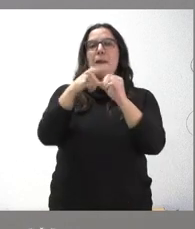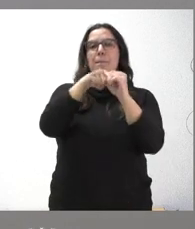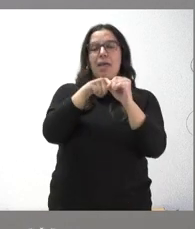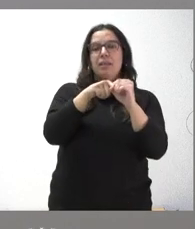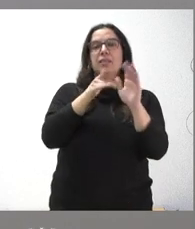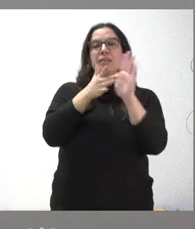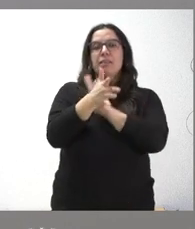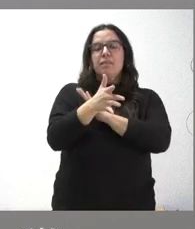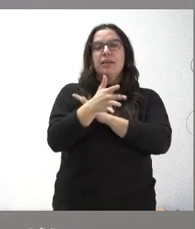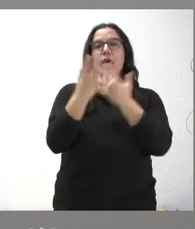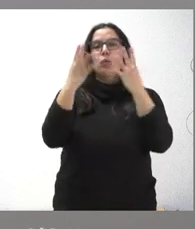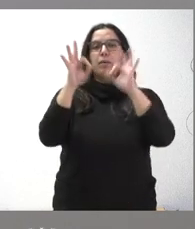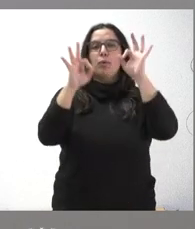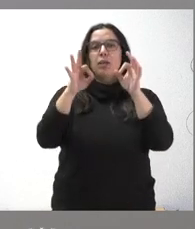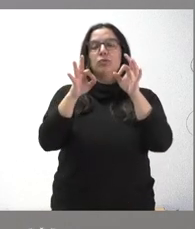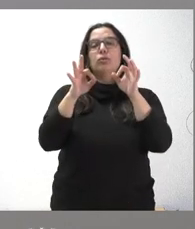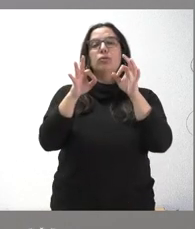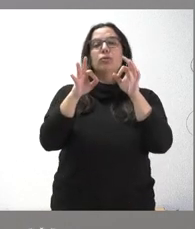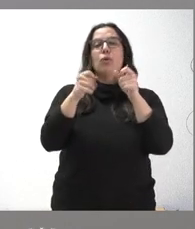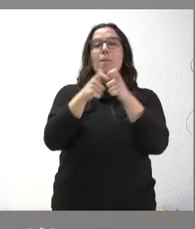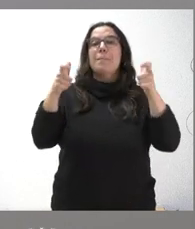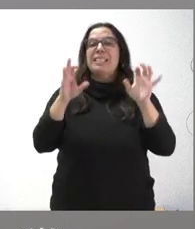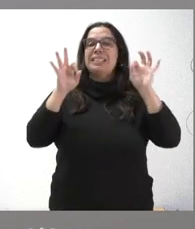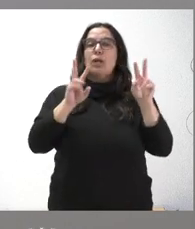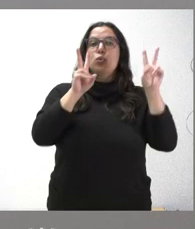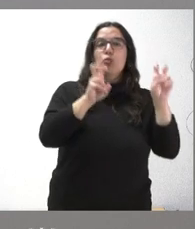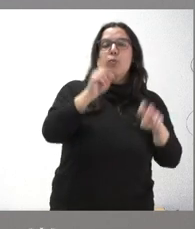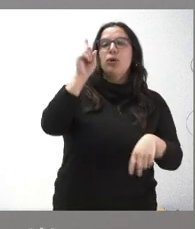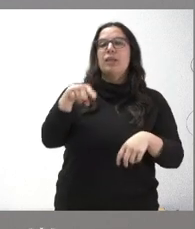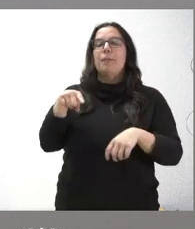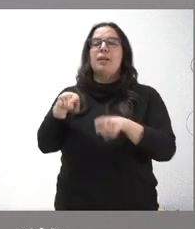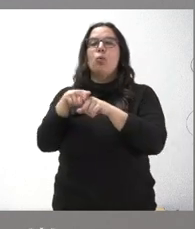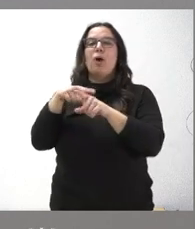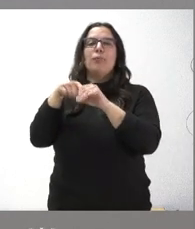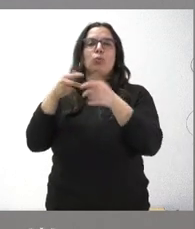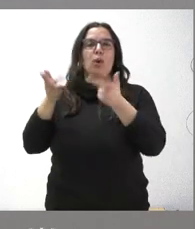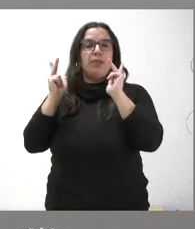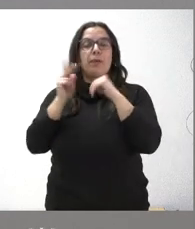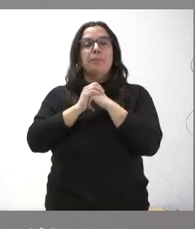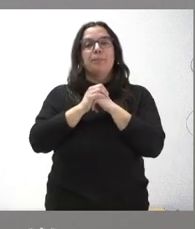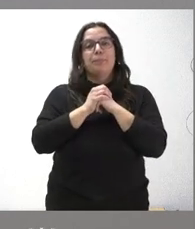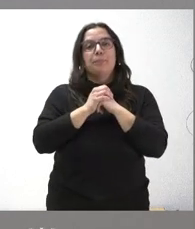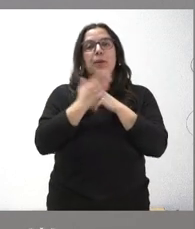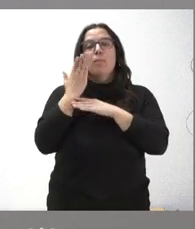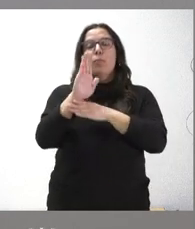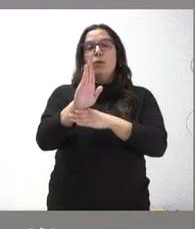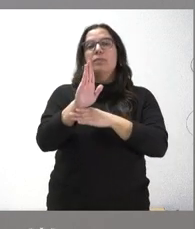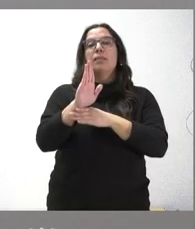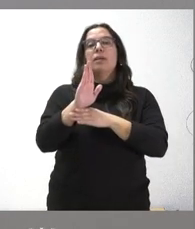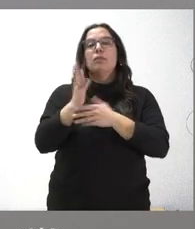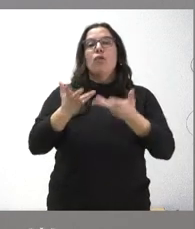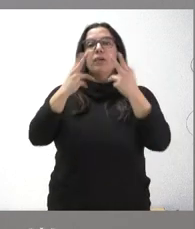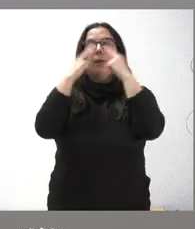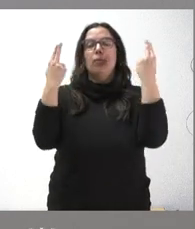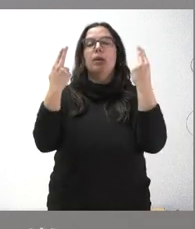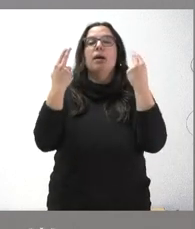incremento del más del 9% en las de nuevo ingreso Y turno libre la propuesta de oferta pública de empleo incluye